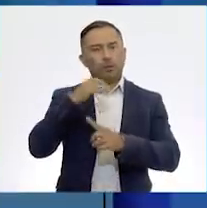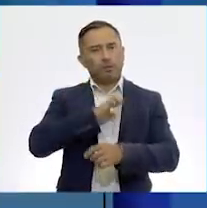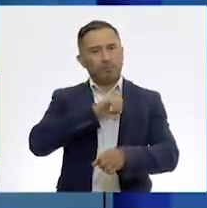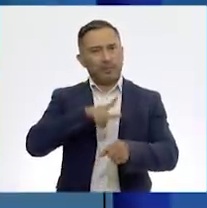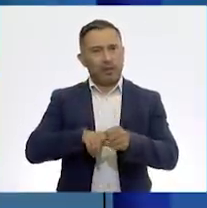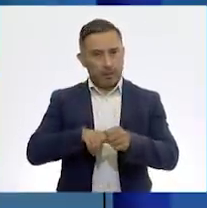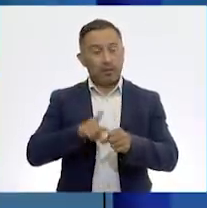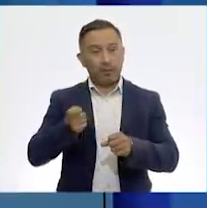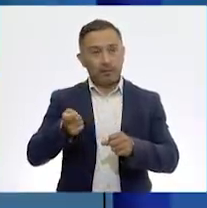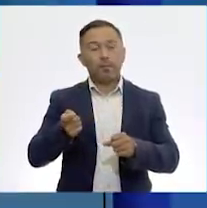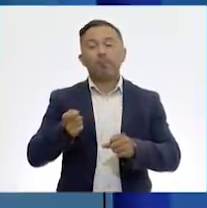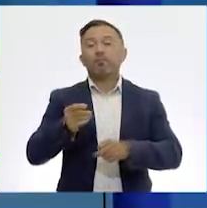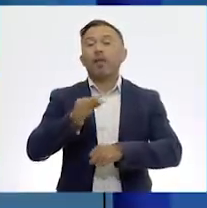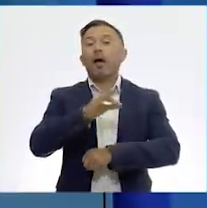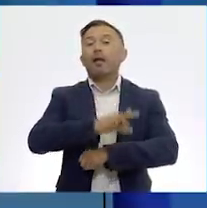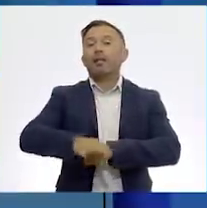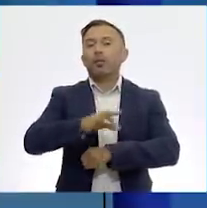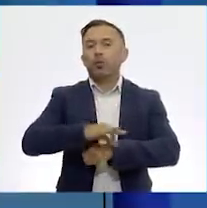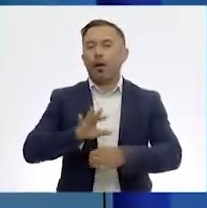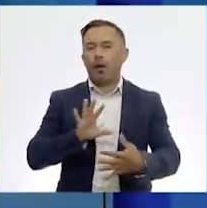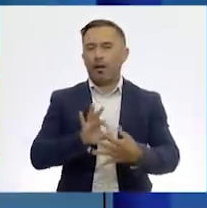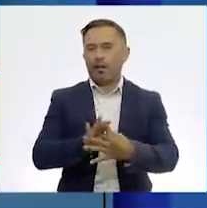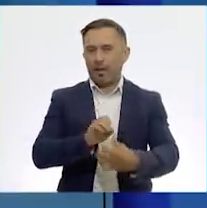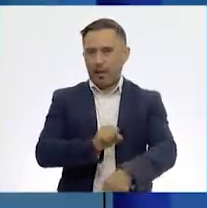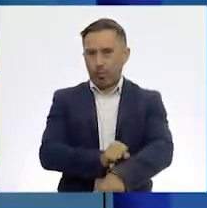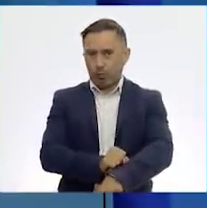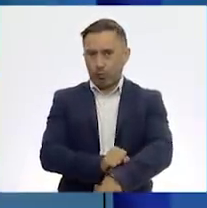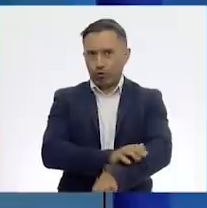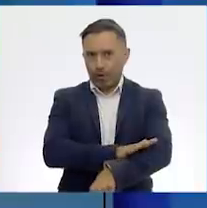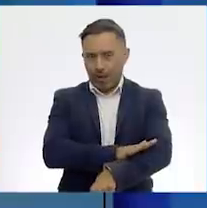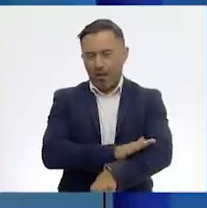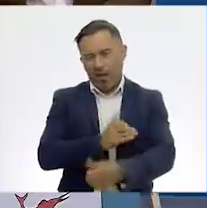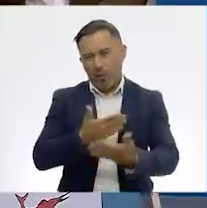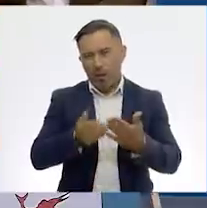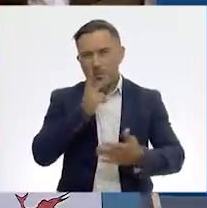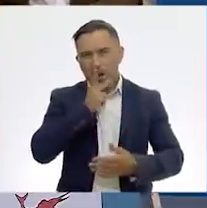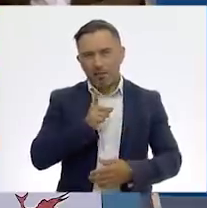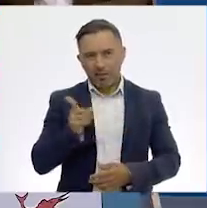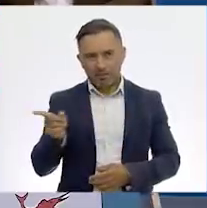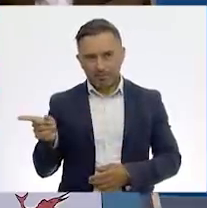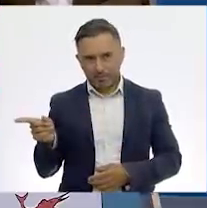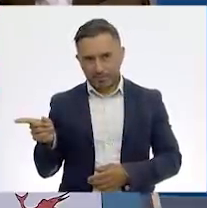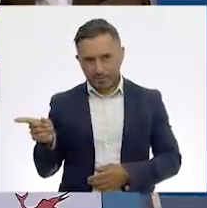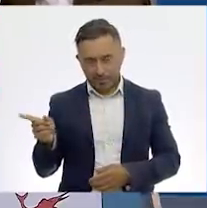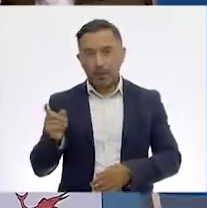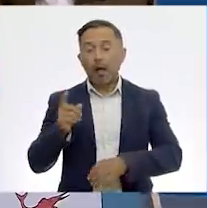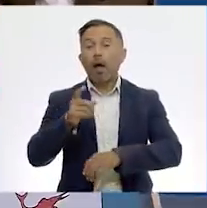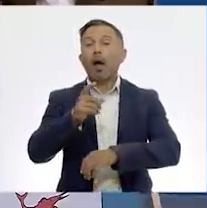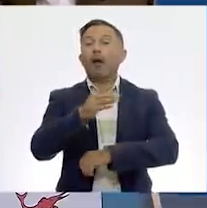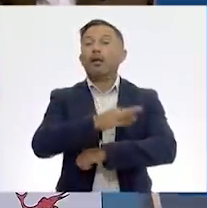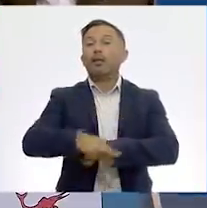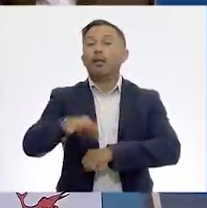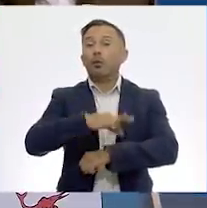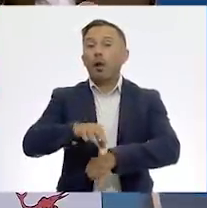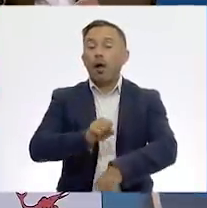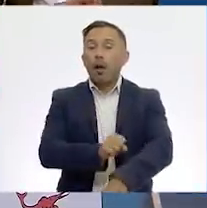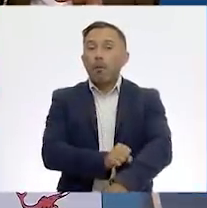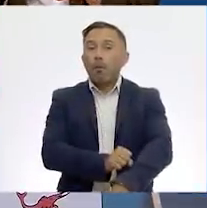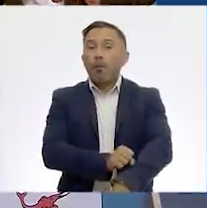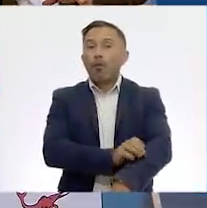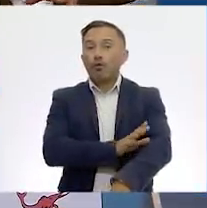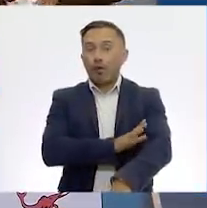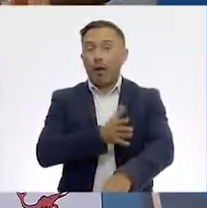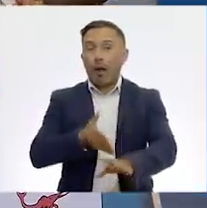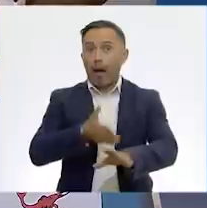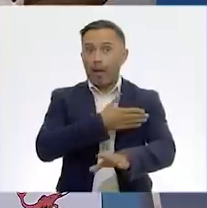la arquitectura emocional, o lo que hoy se conoce como arquitectura emocional. Esto es muy distinto de la arquitectura que se hacía en la época